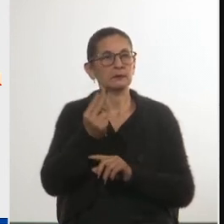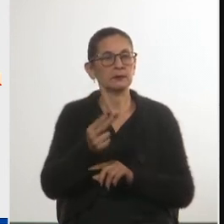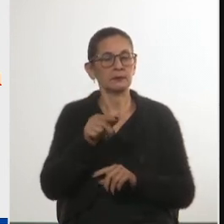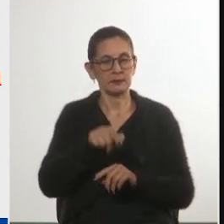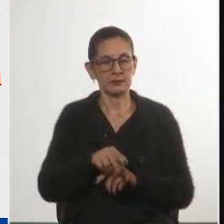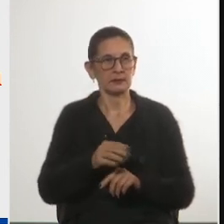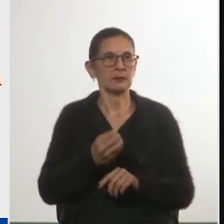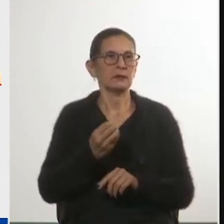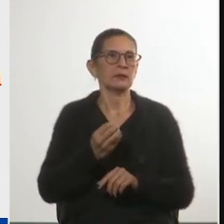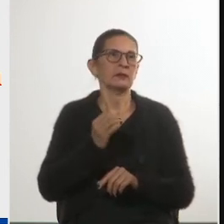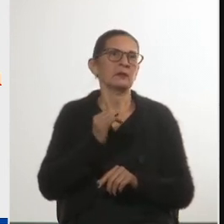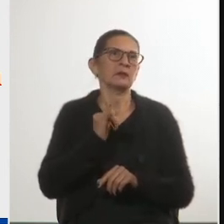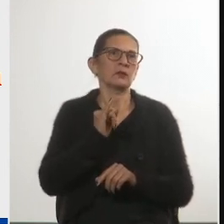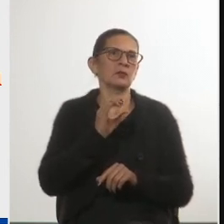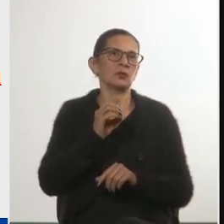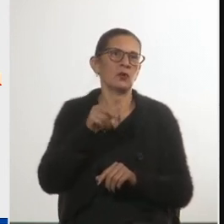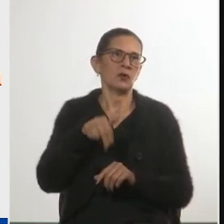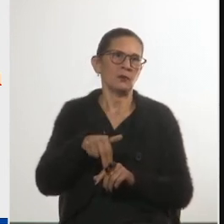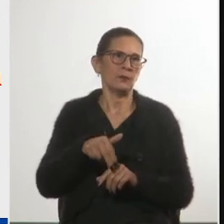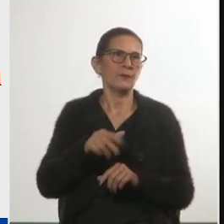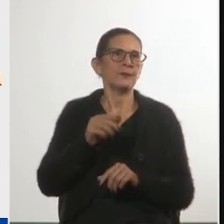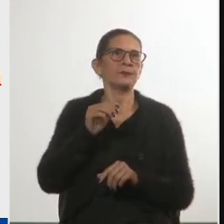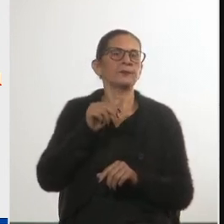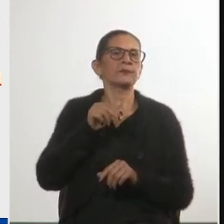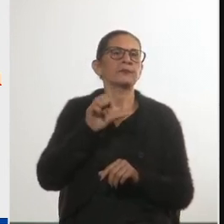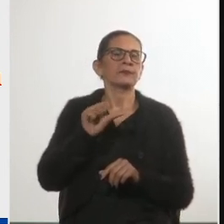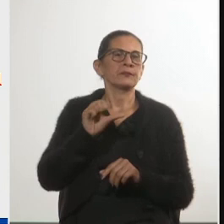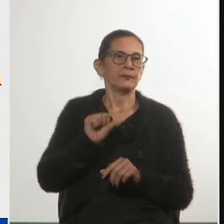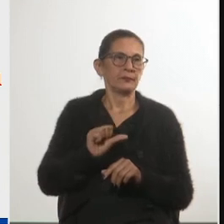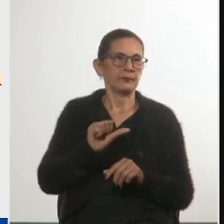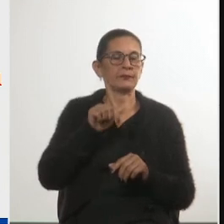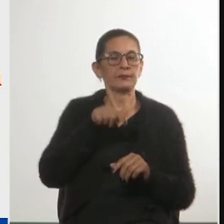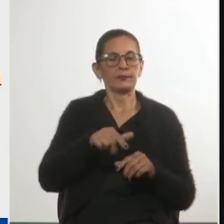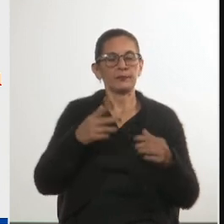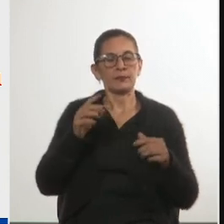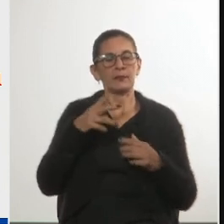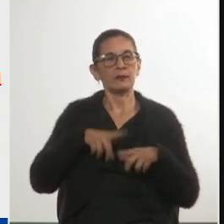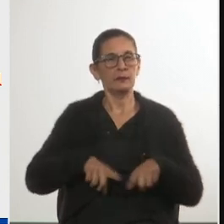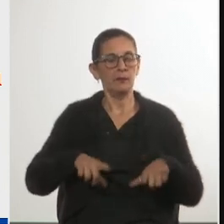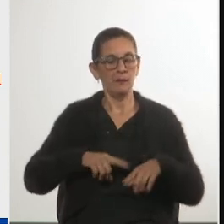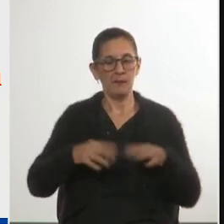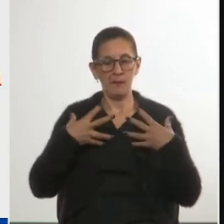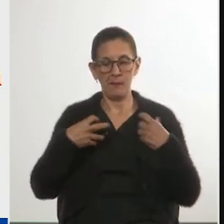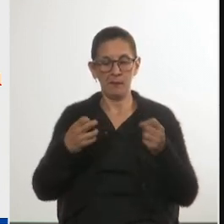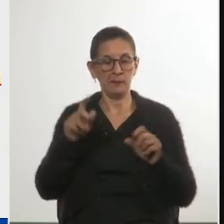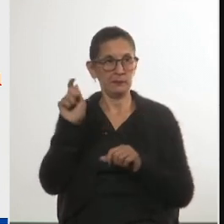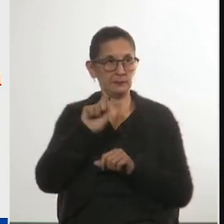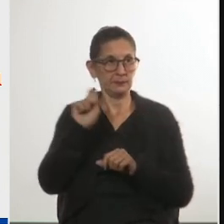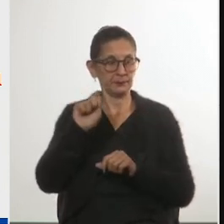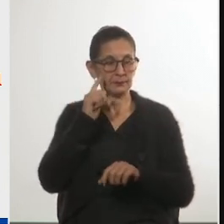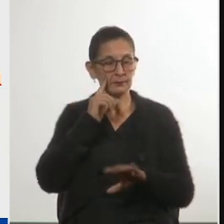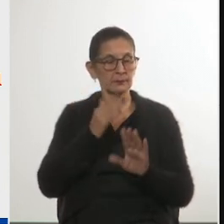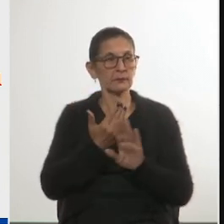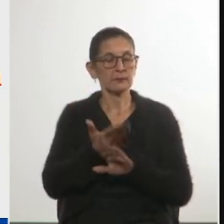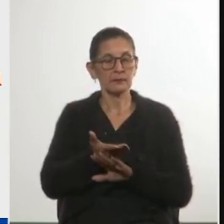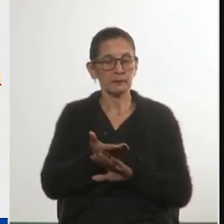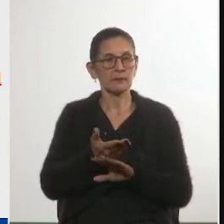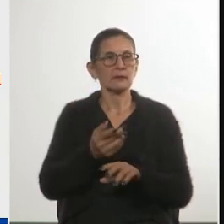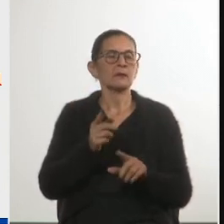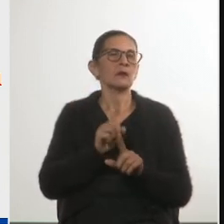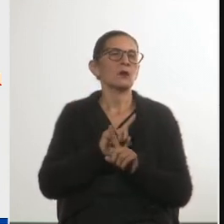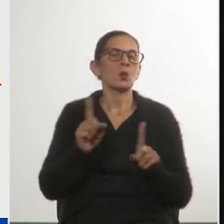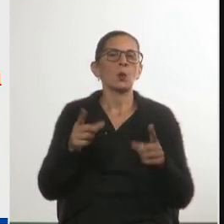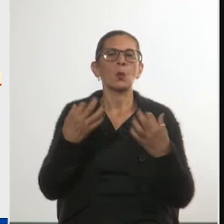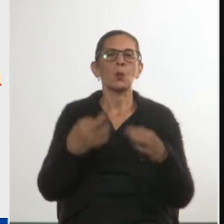de iones. Por esta razón se le solicita al Ministerio de Salud Pública con anticipación la excepcionalidad del